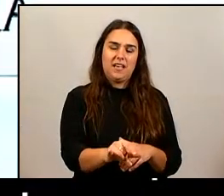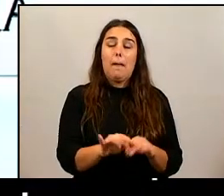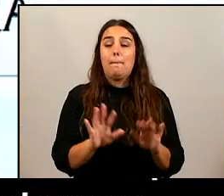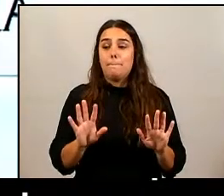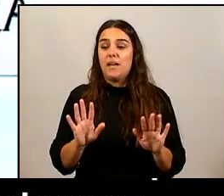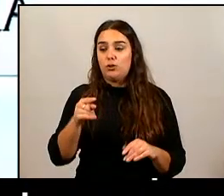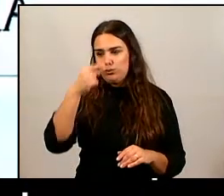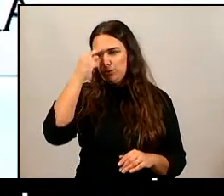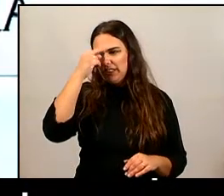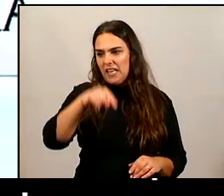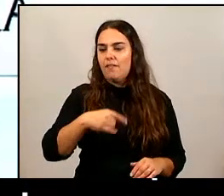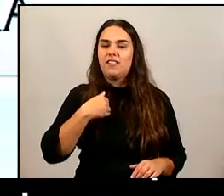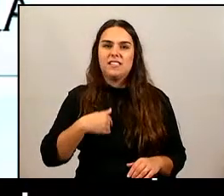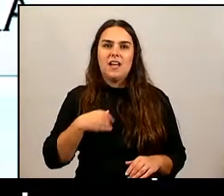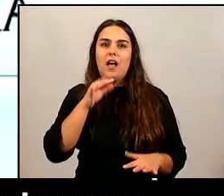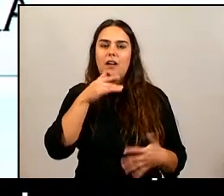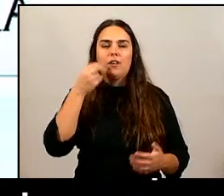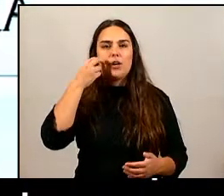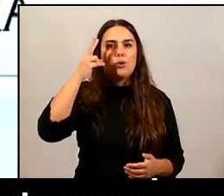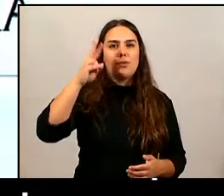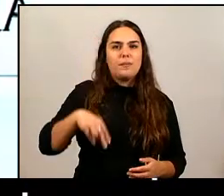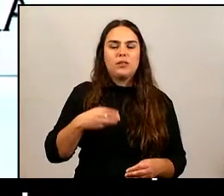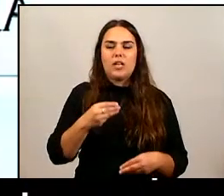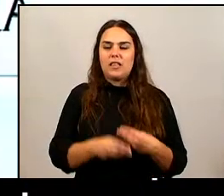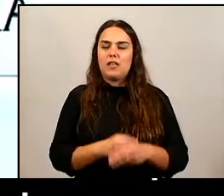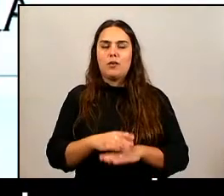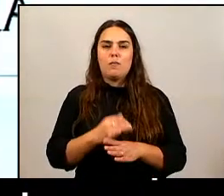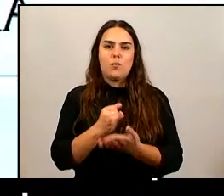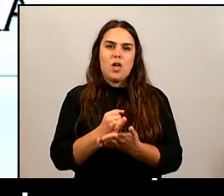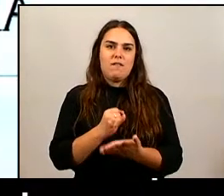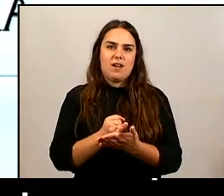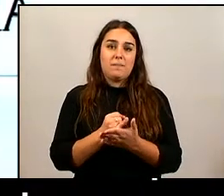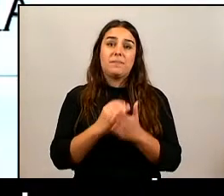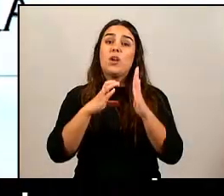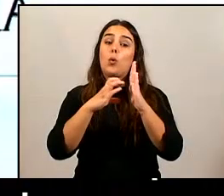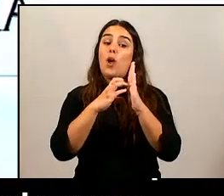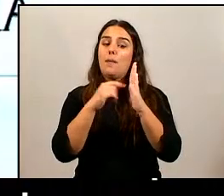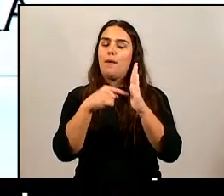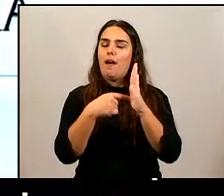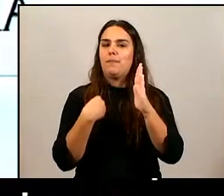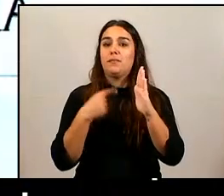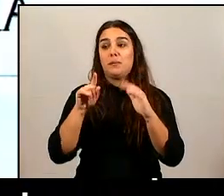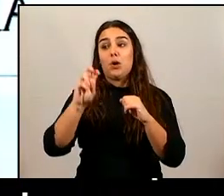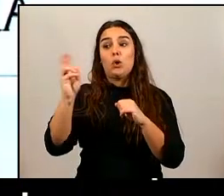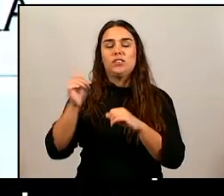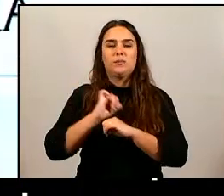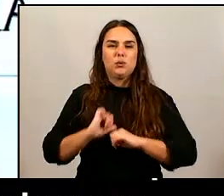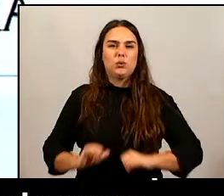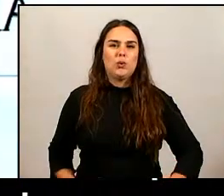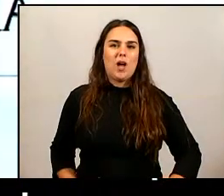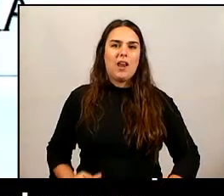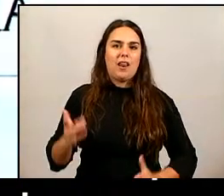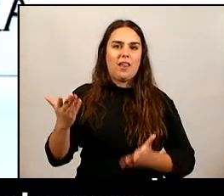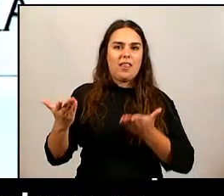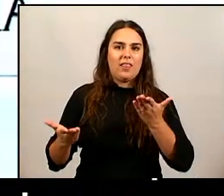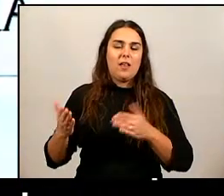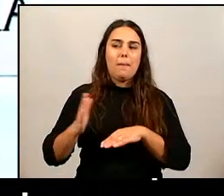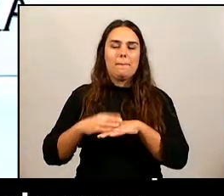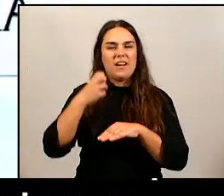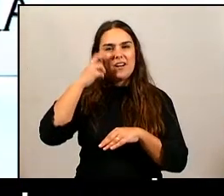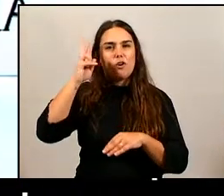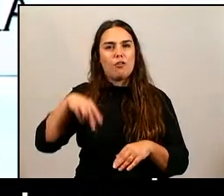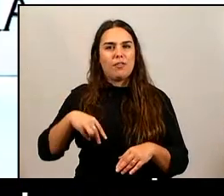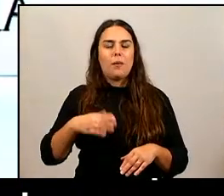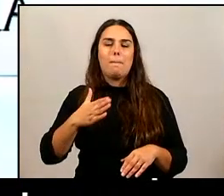estamos pidiendo el reconocimiento de esas cuevas de Maltravieso con otras cuevas en Portugal, para que sea reconocido